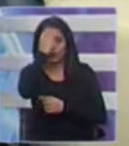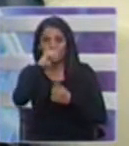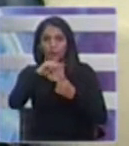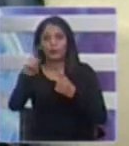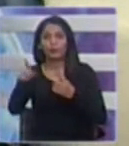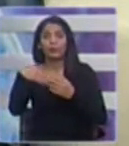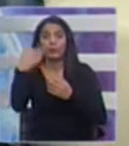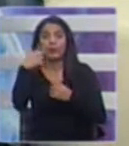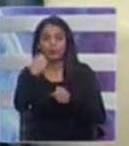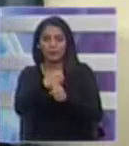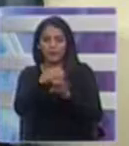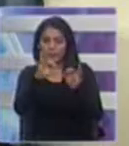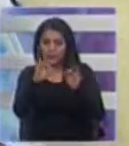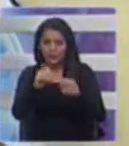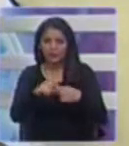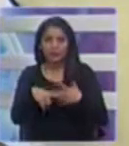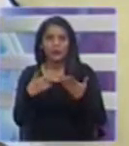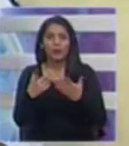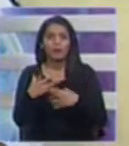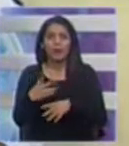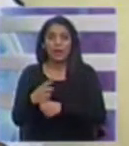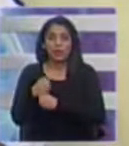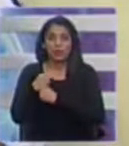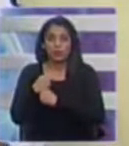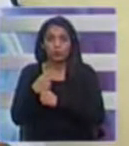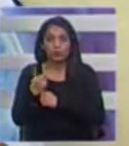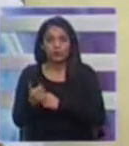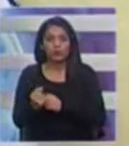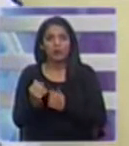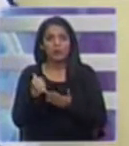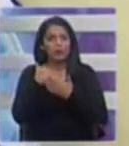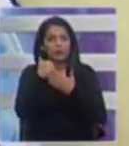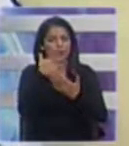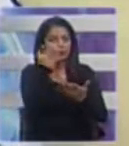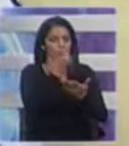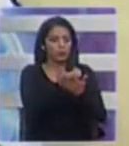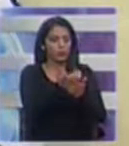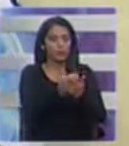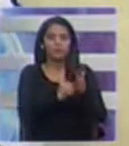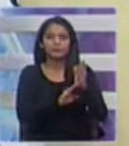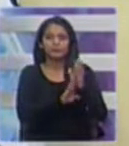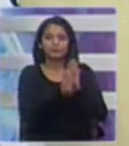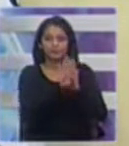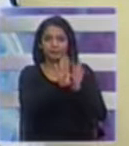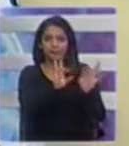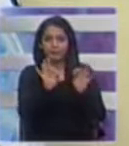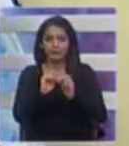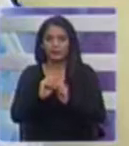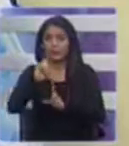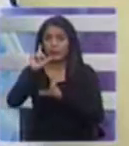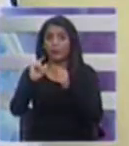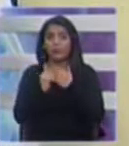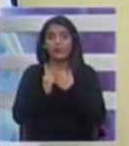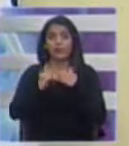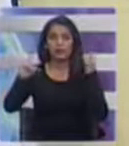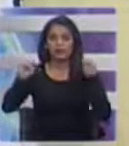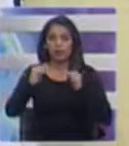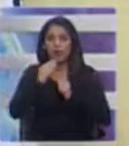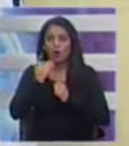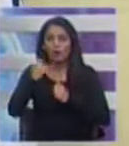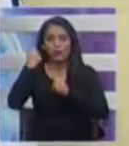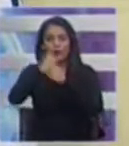hasta irresponsable decir voten por el que sea, porque al final la Asamblea va a trabajar o tendrá que trabajar con el nuevo presidente. Y lo que ocurría antes era